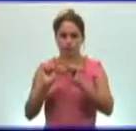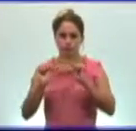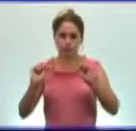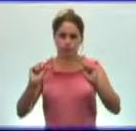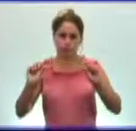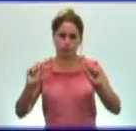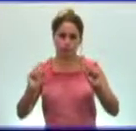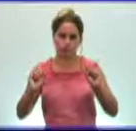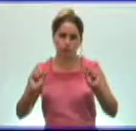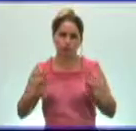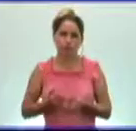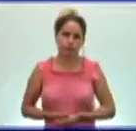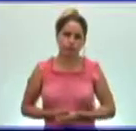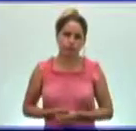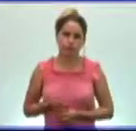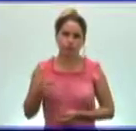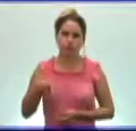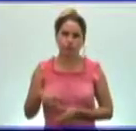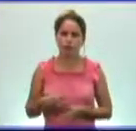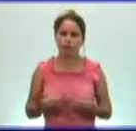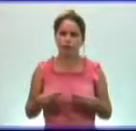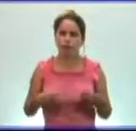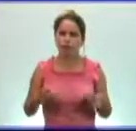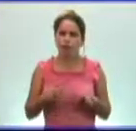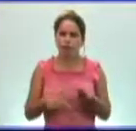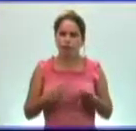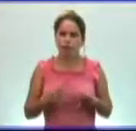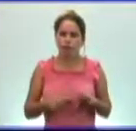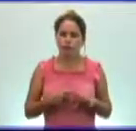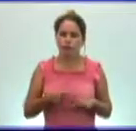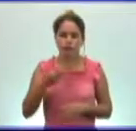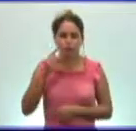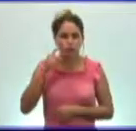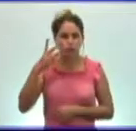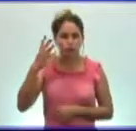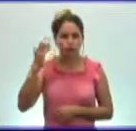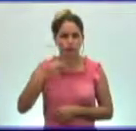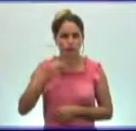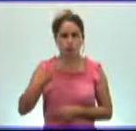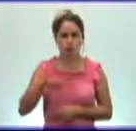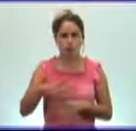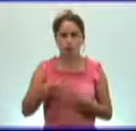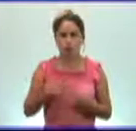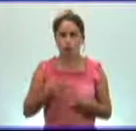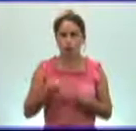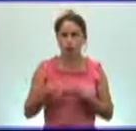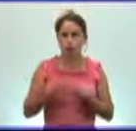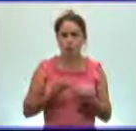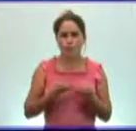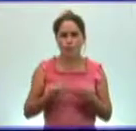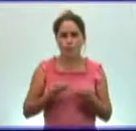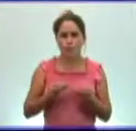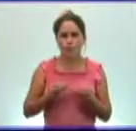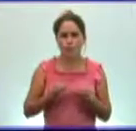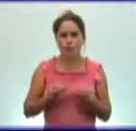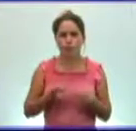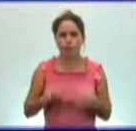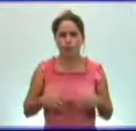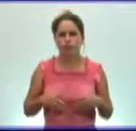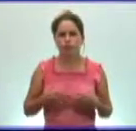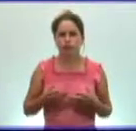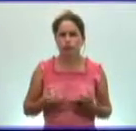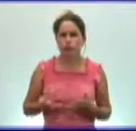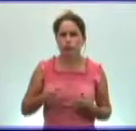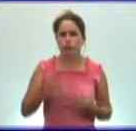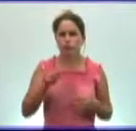hidrógeno. Estas sustancias, conocidas como hidruros no metálicos o hidruros volátiles, según el tipo